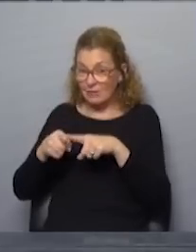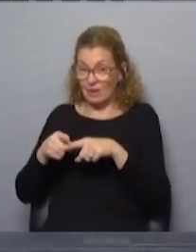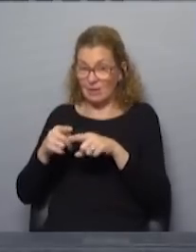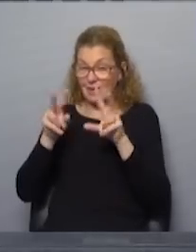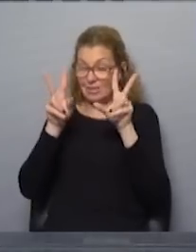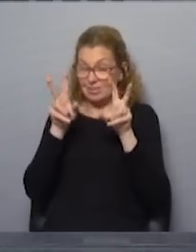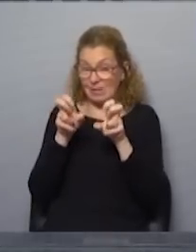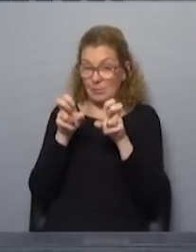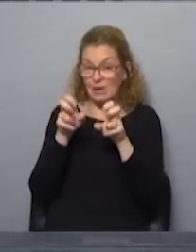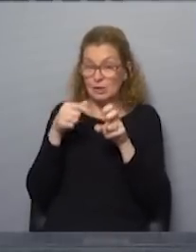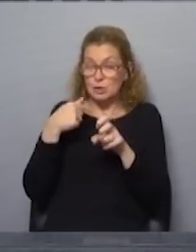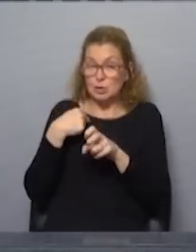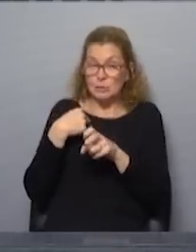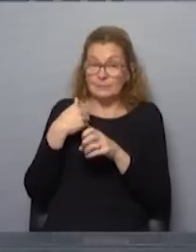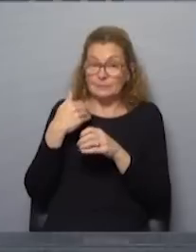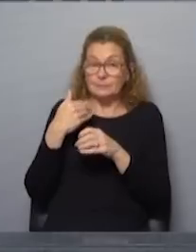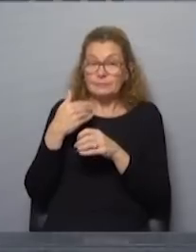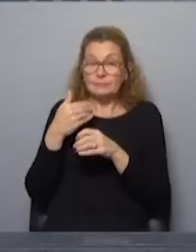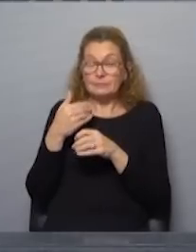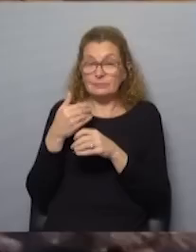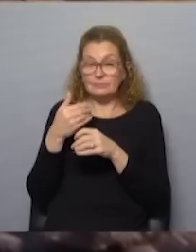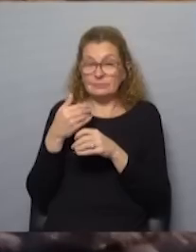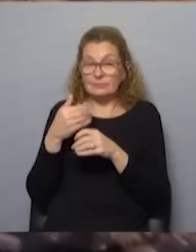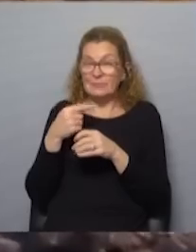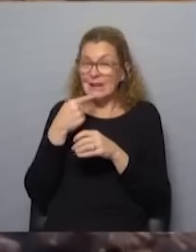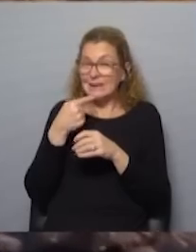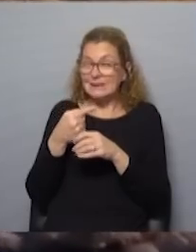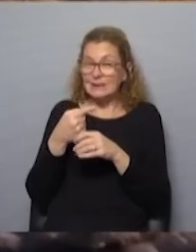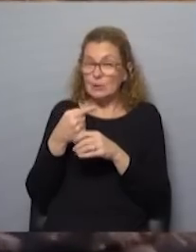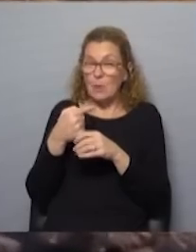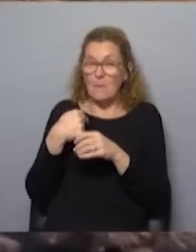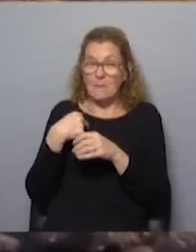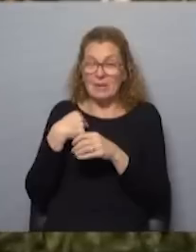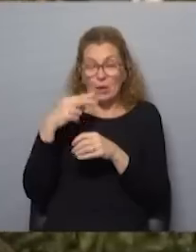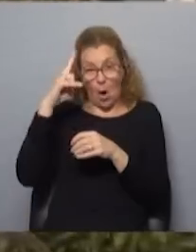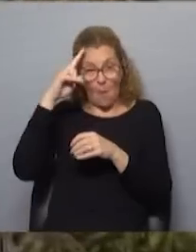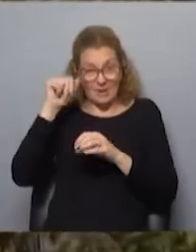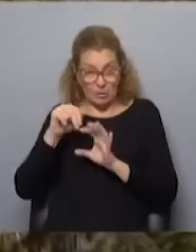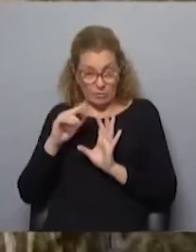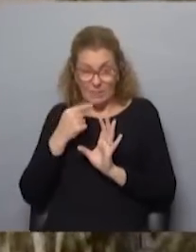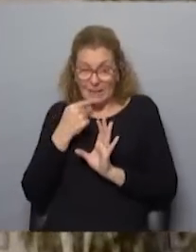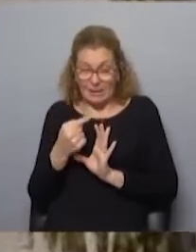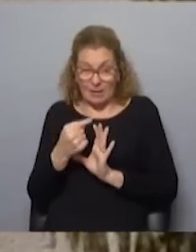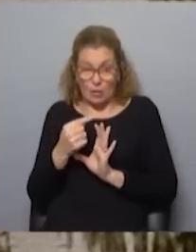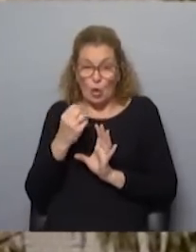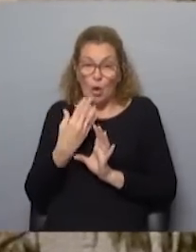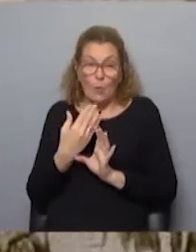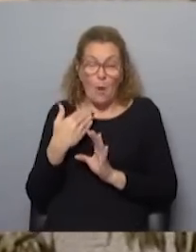que yo iba dando mi opinión como